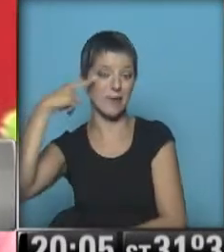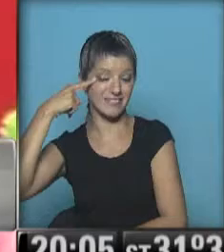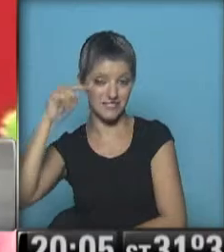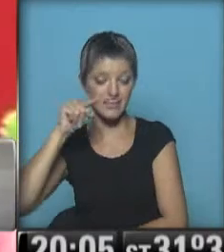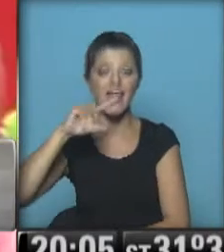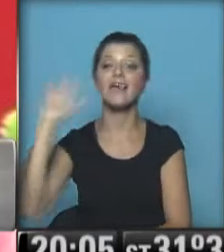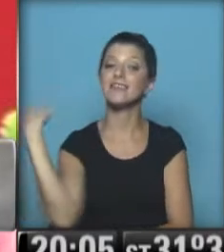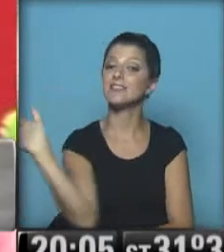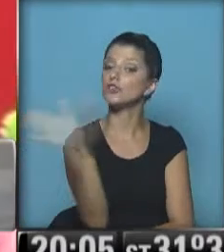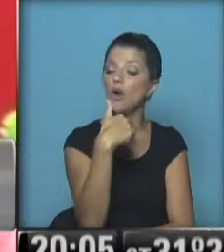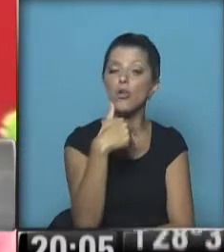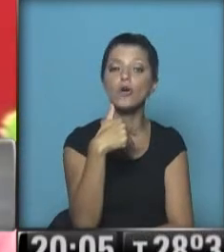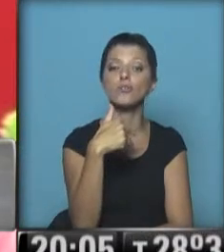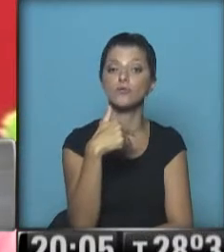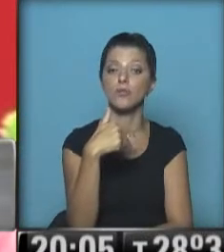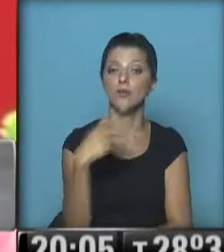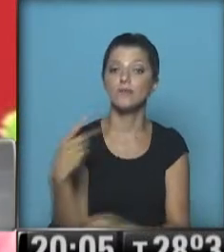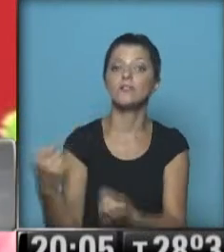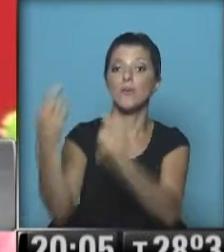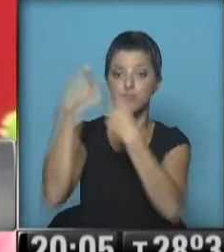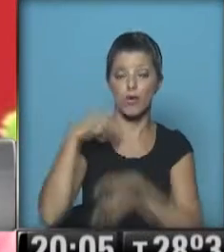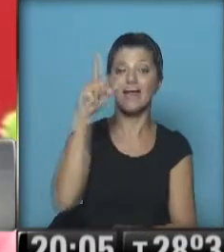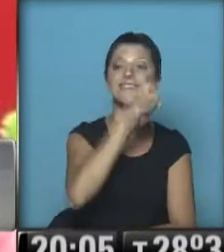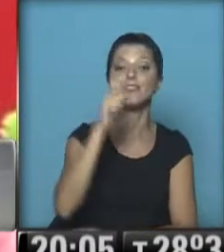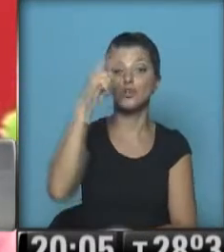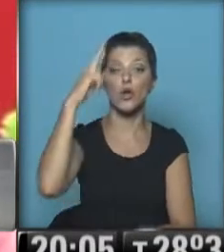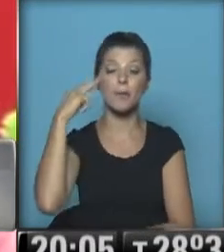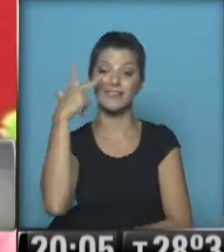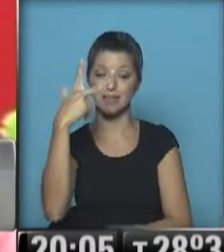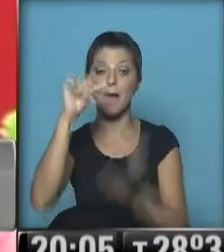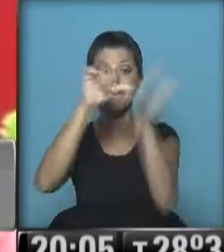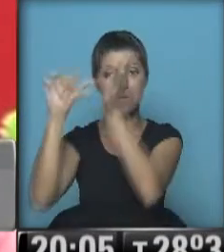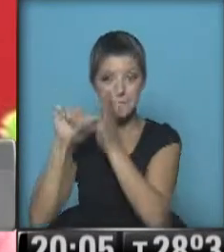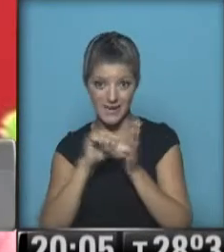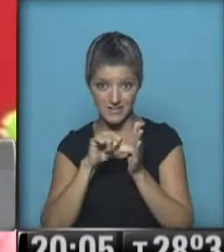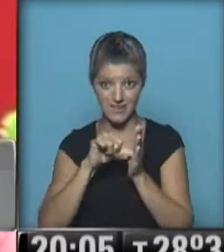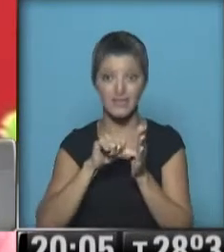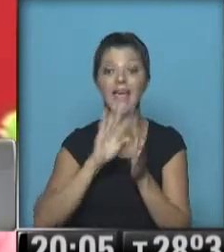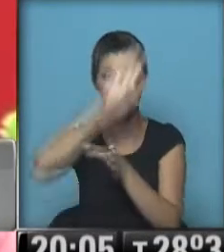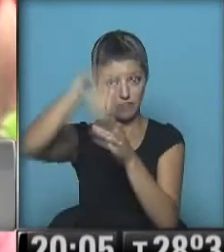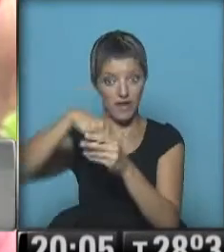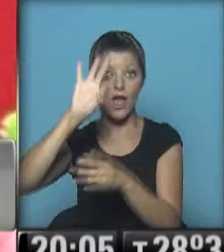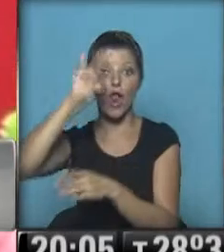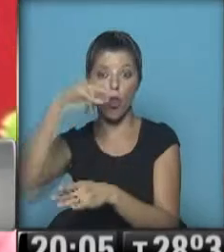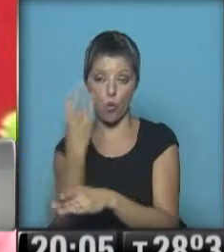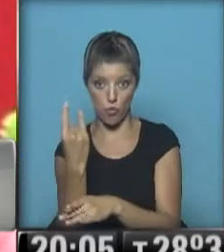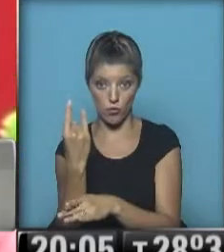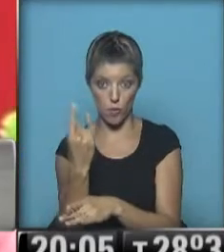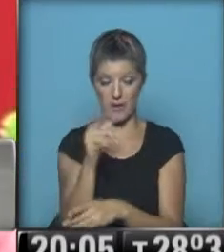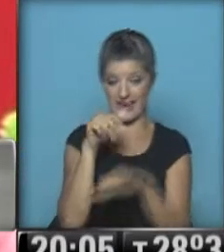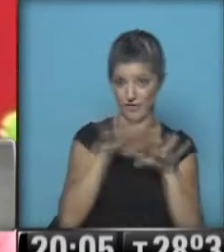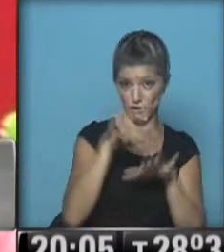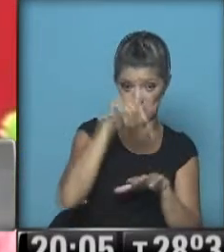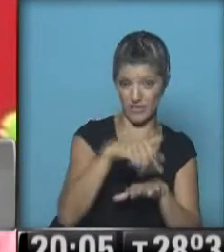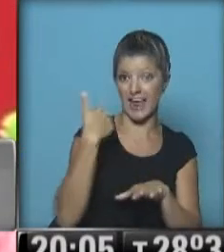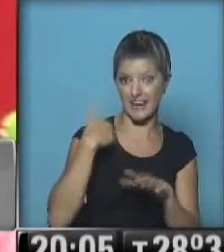mayoría absoluta de los 193 países que conforman Naciones Unidas, para lo que le pasó o